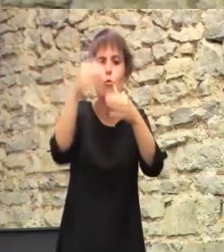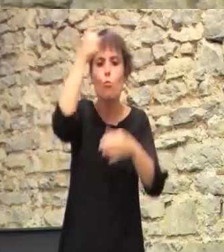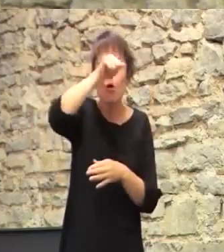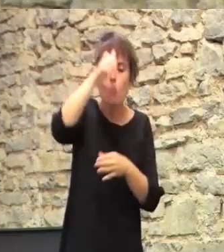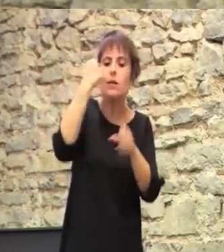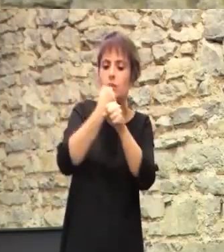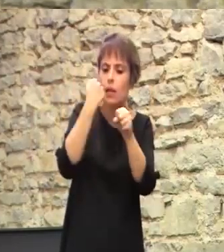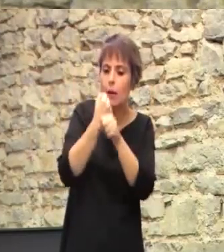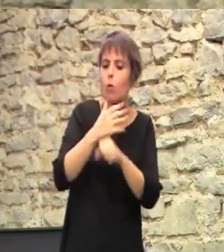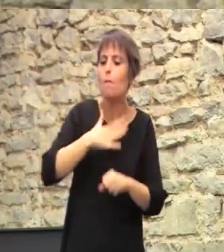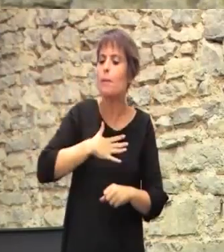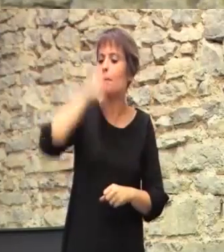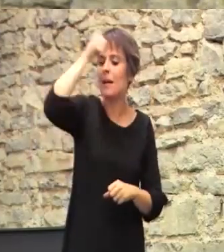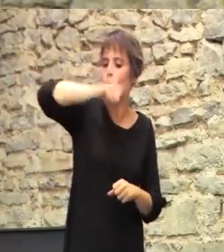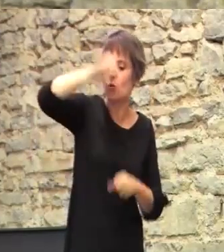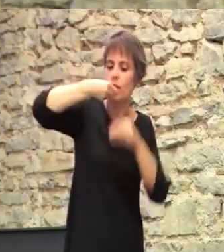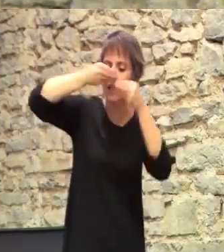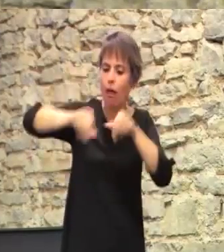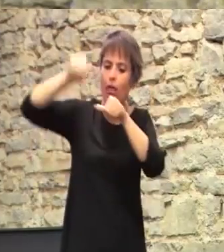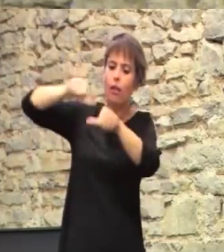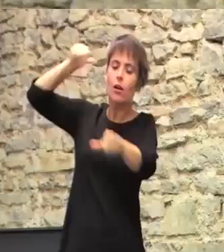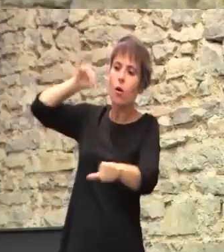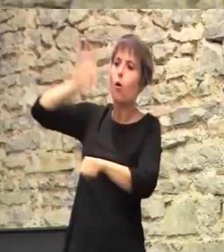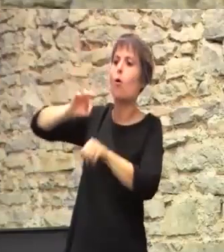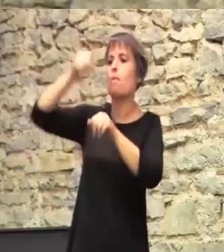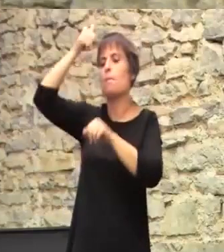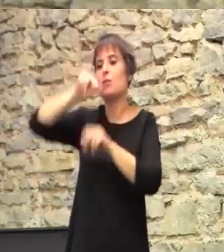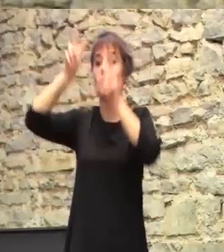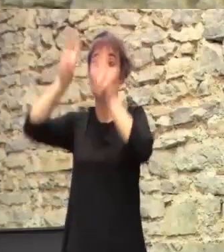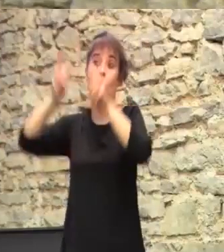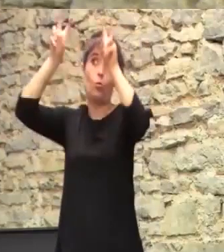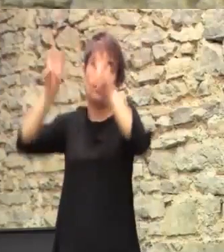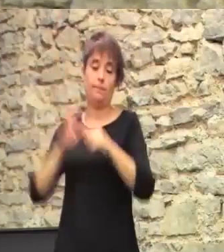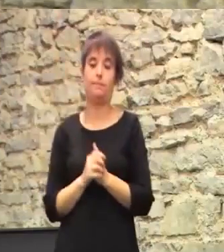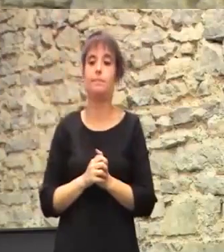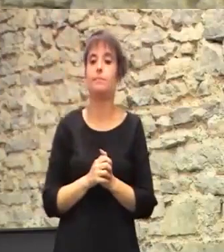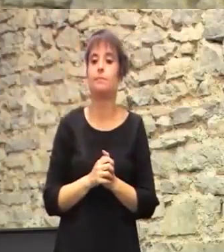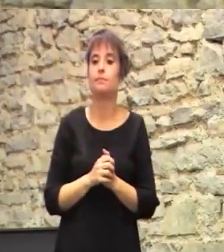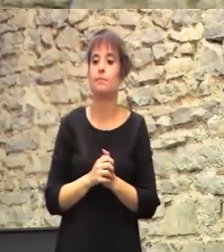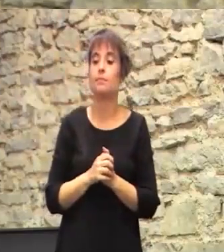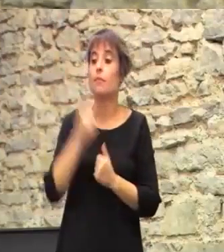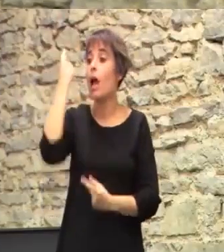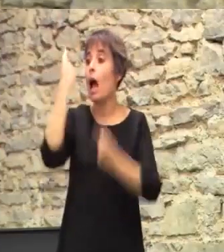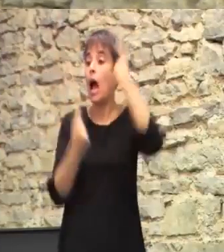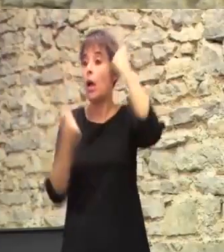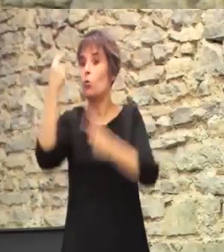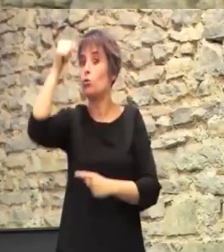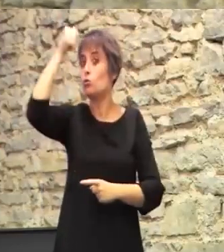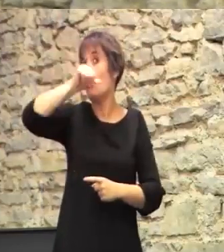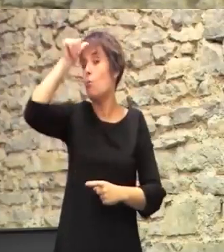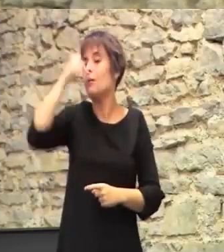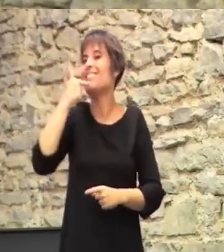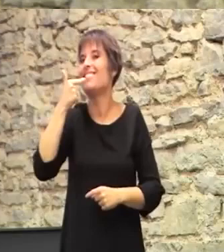están trabajando sobre su masculinidad tradicional o la nueva masculinidad como la llaman algunos algunos ponen el énfasis